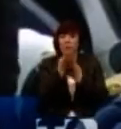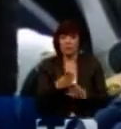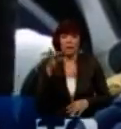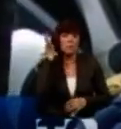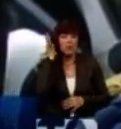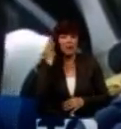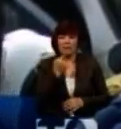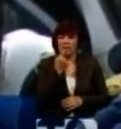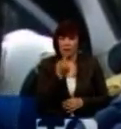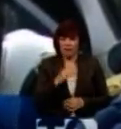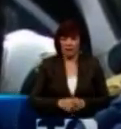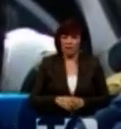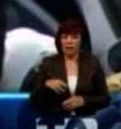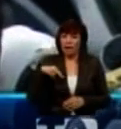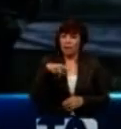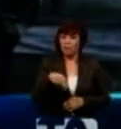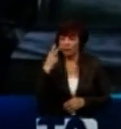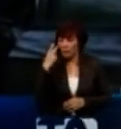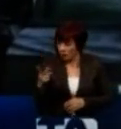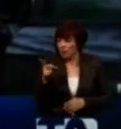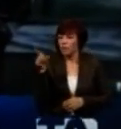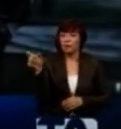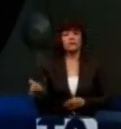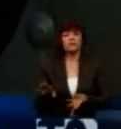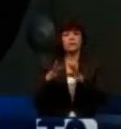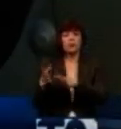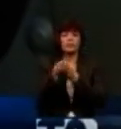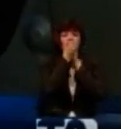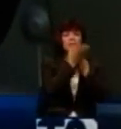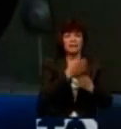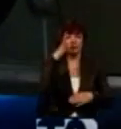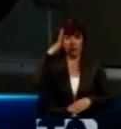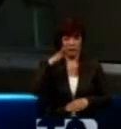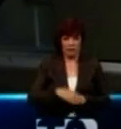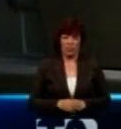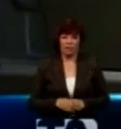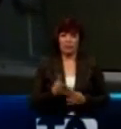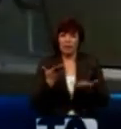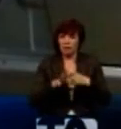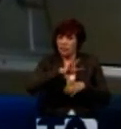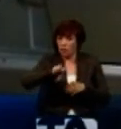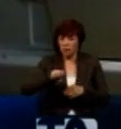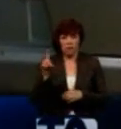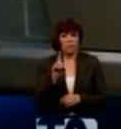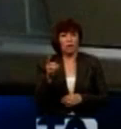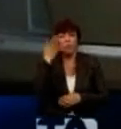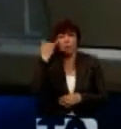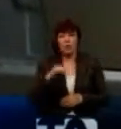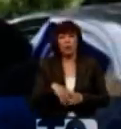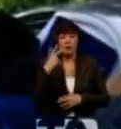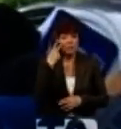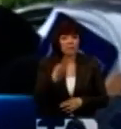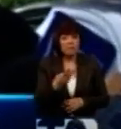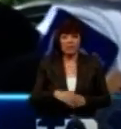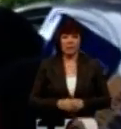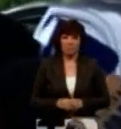caminaba por el lugar se percata del cadáver y da la alerta. Hasta el momento se descarta que este crimen esté ligado a algún robo por los indicios hallados en la escena.